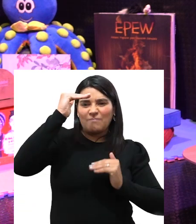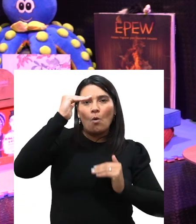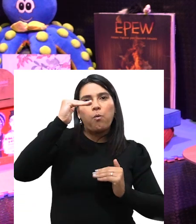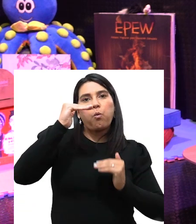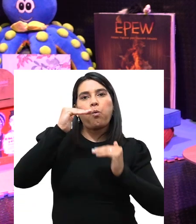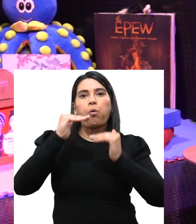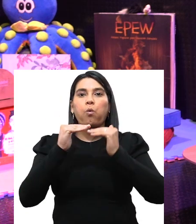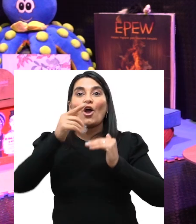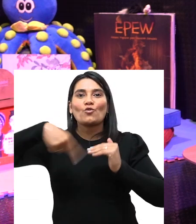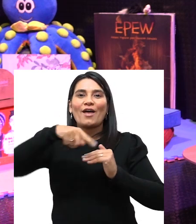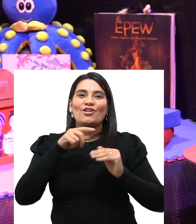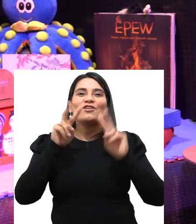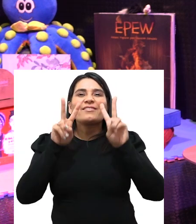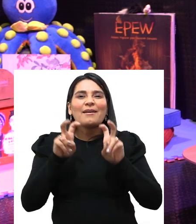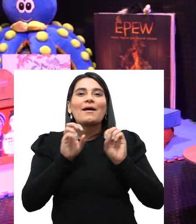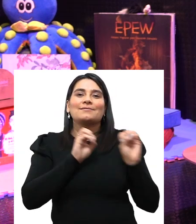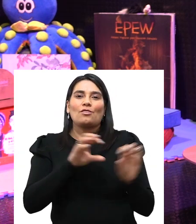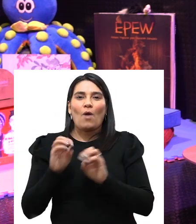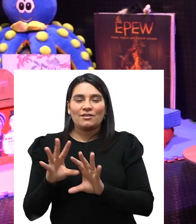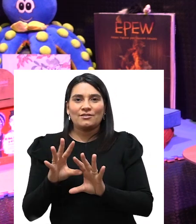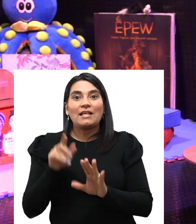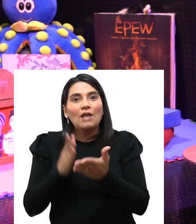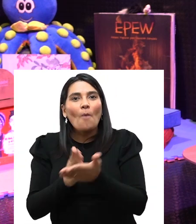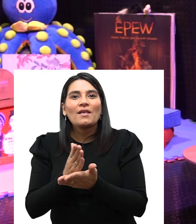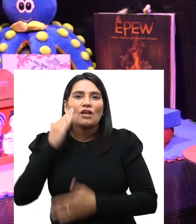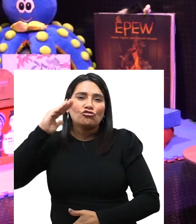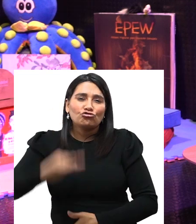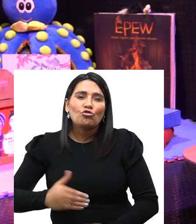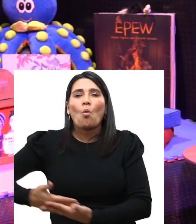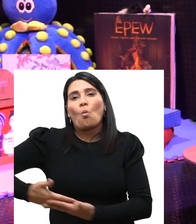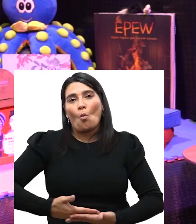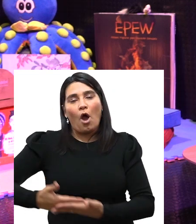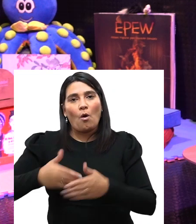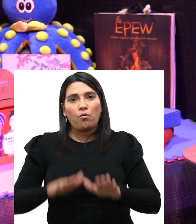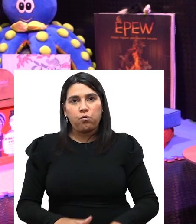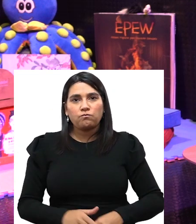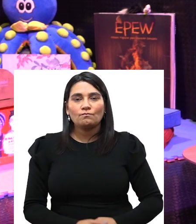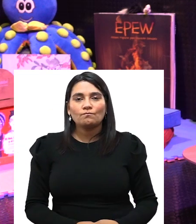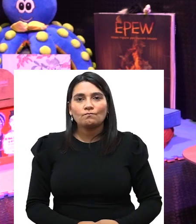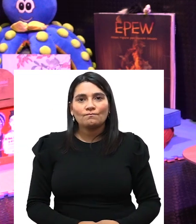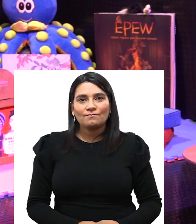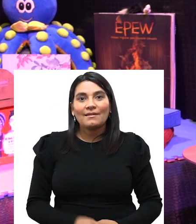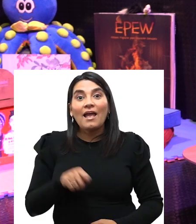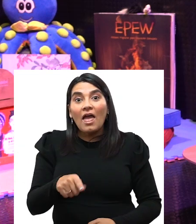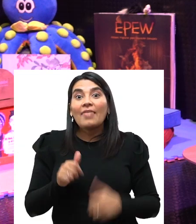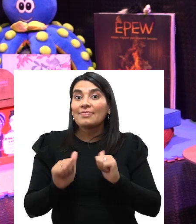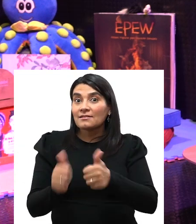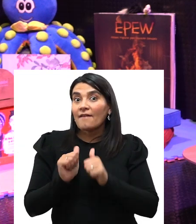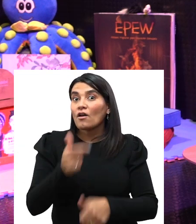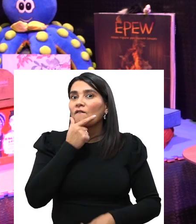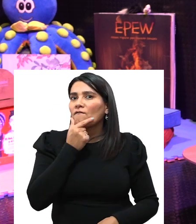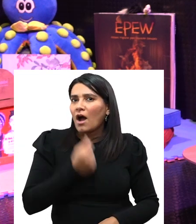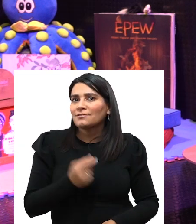en nuestro sistema educativo y que comienzan en la cuna. No es un desafío simple, pero si